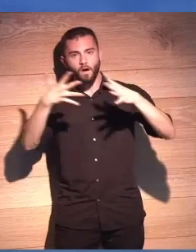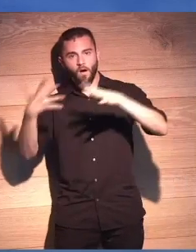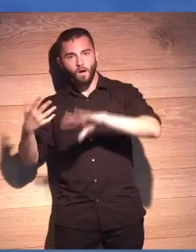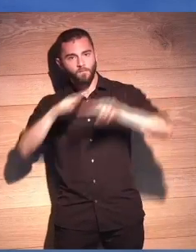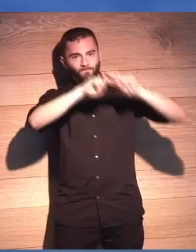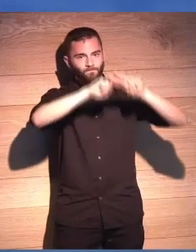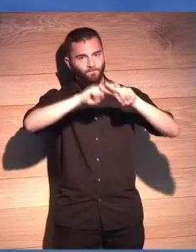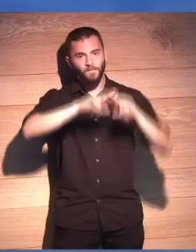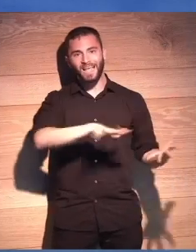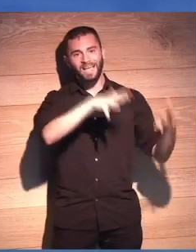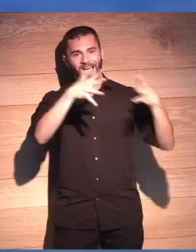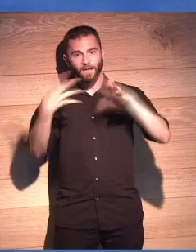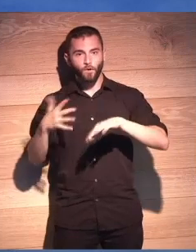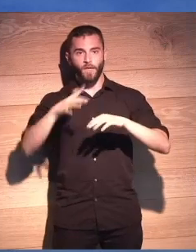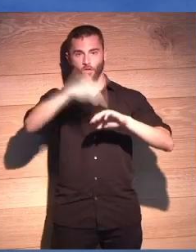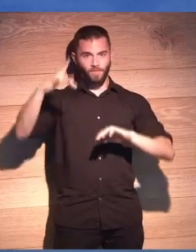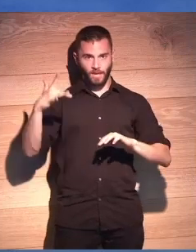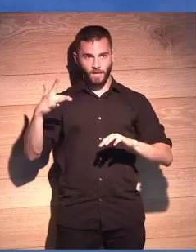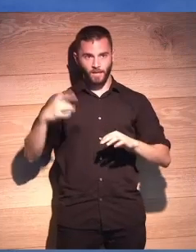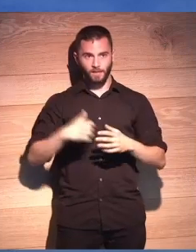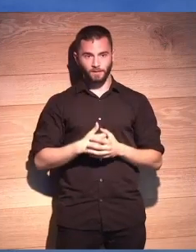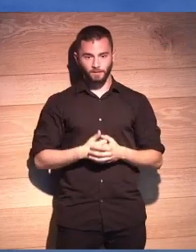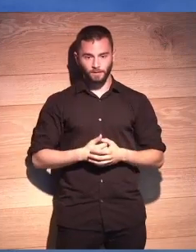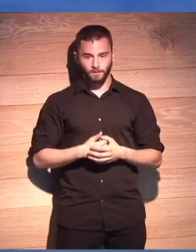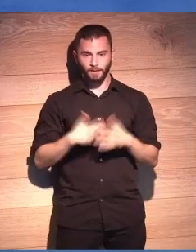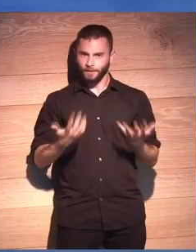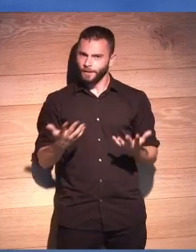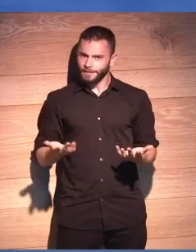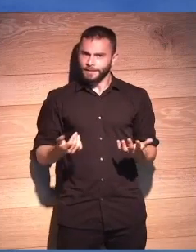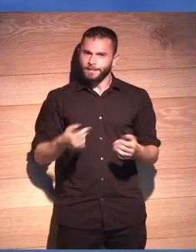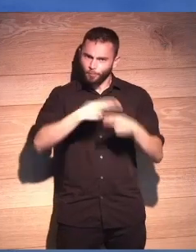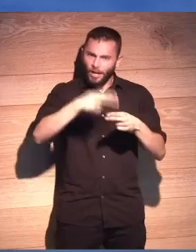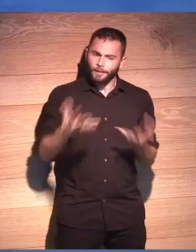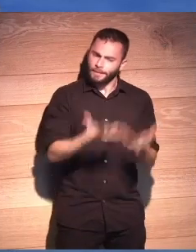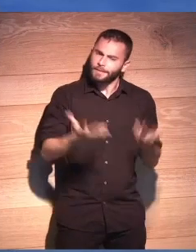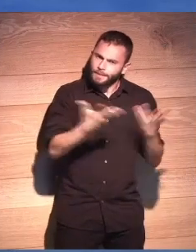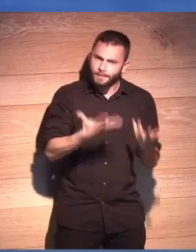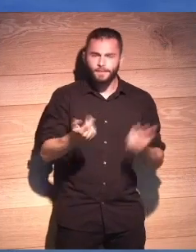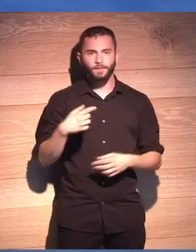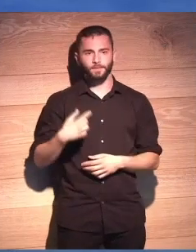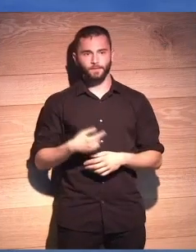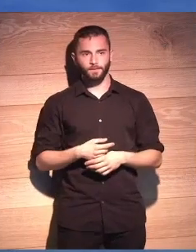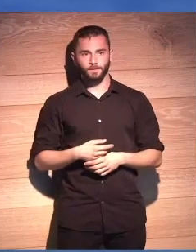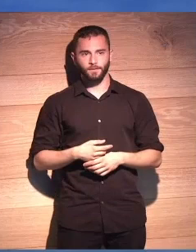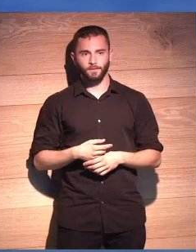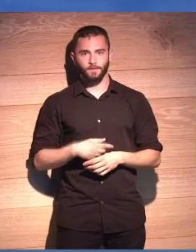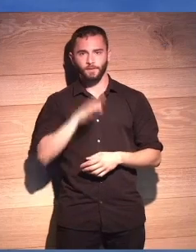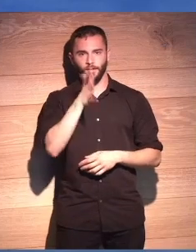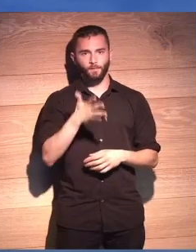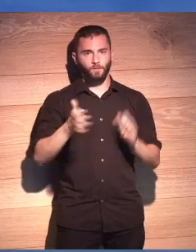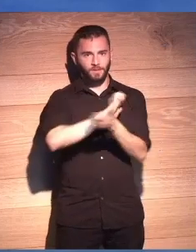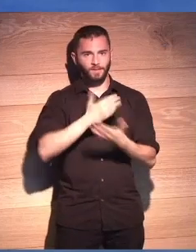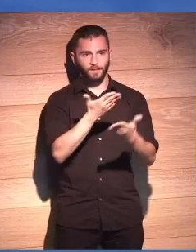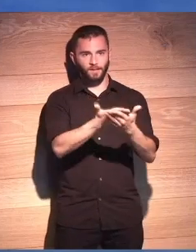transformación digital. Hay que ponerle las pilas a los políticos. Decidles que nos las pidan prestadas.